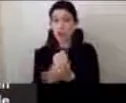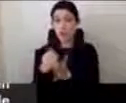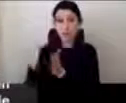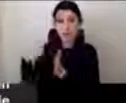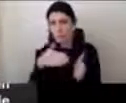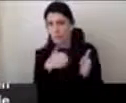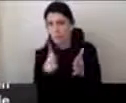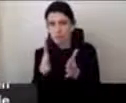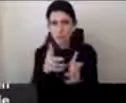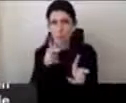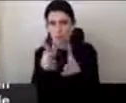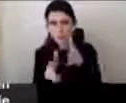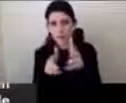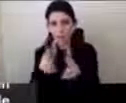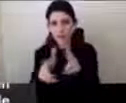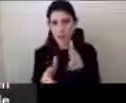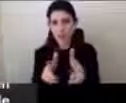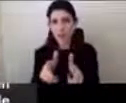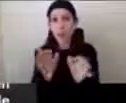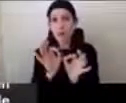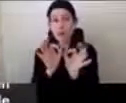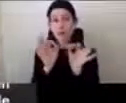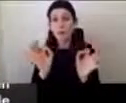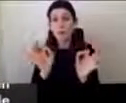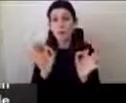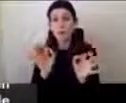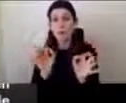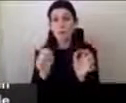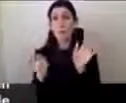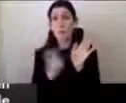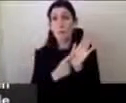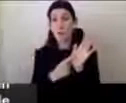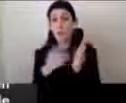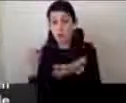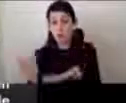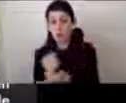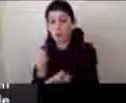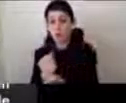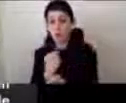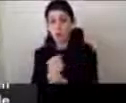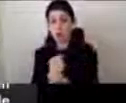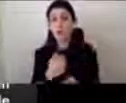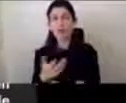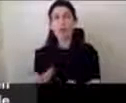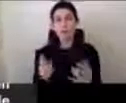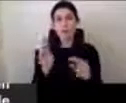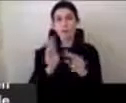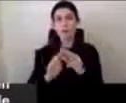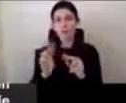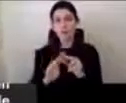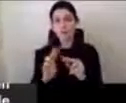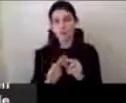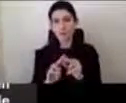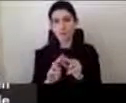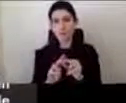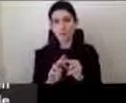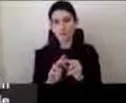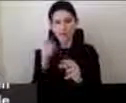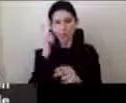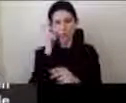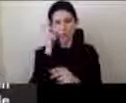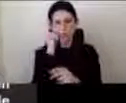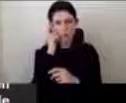tren específicas para poder obtener puntos a través de una serie de acciones que tienen que ser muy bien